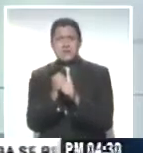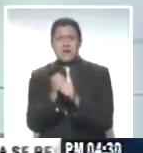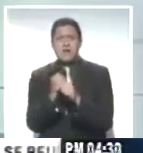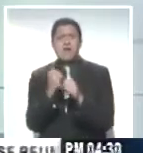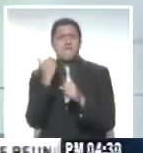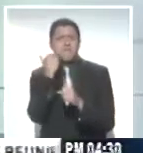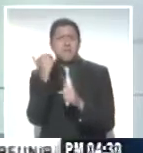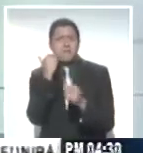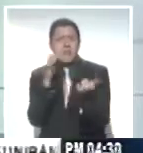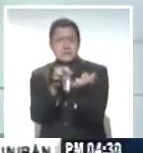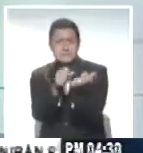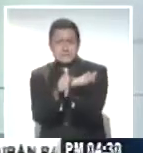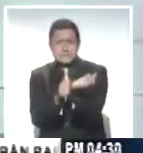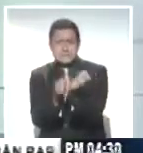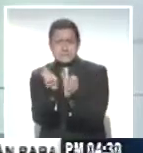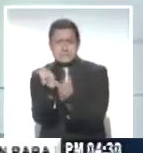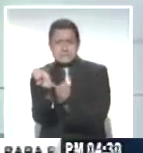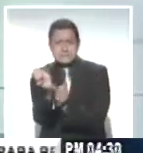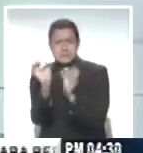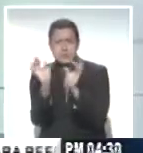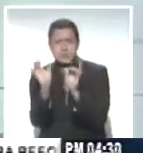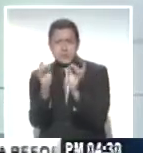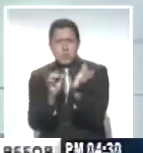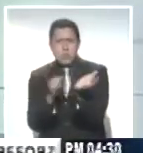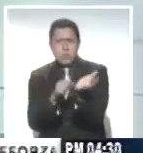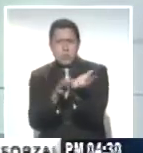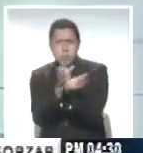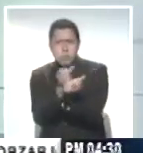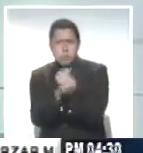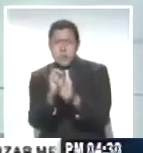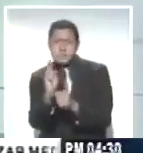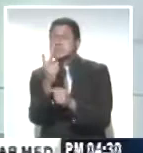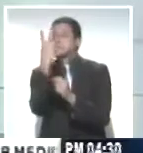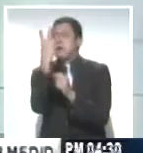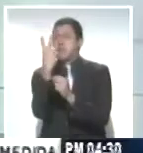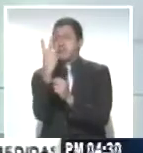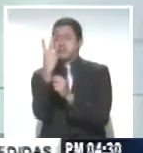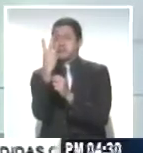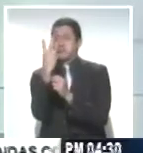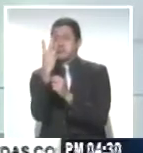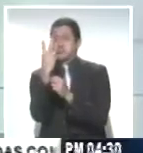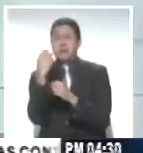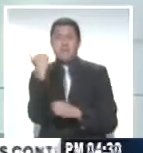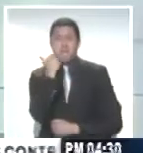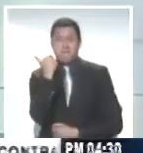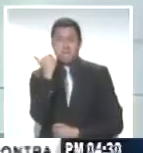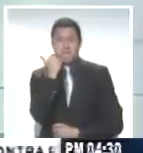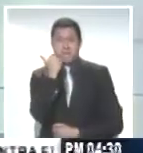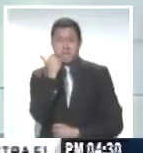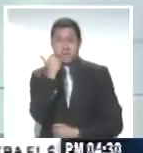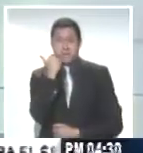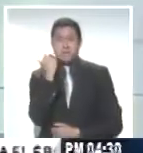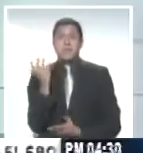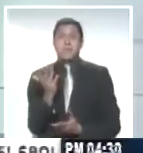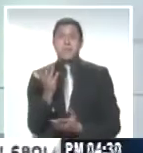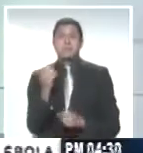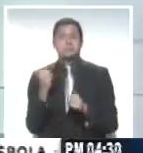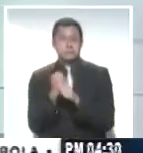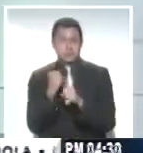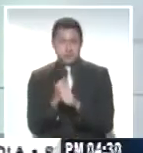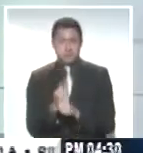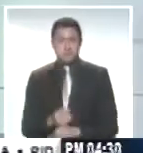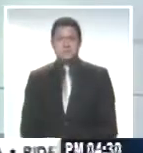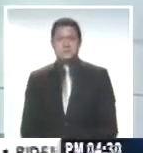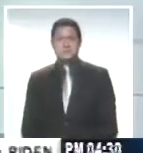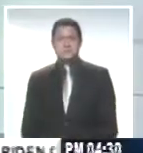síndrome del túnel carpiano, que ocupa el segundo lugar de las enfermedades por causas